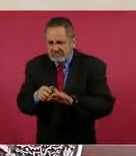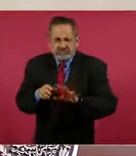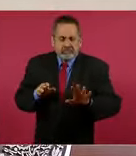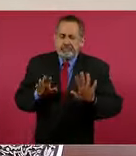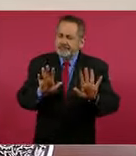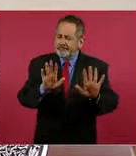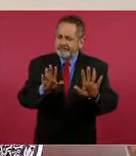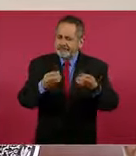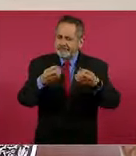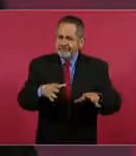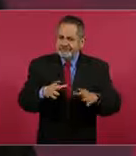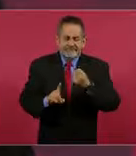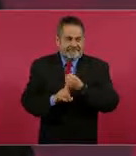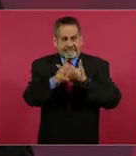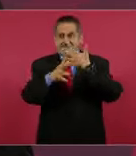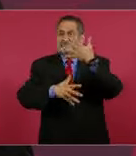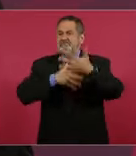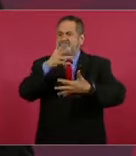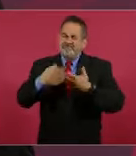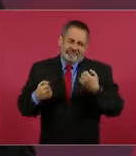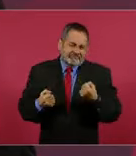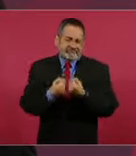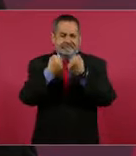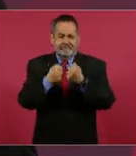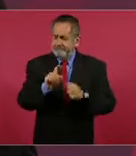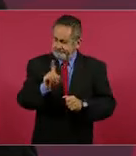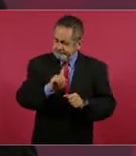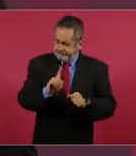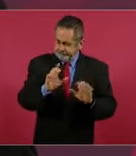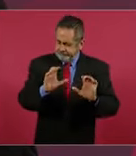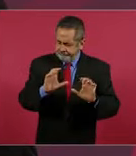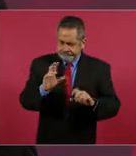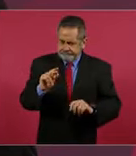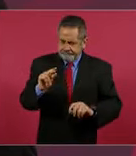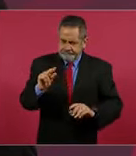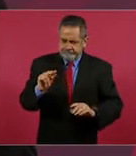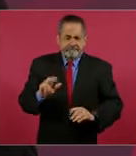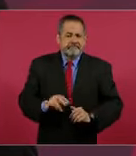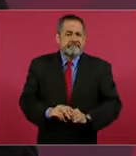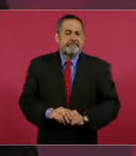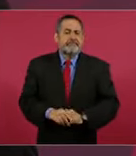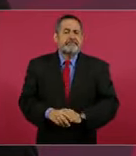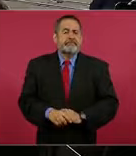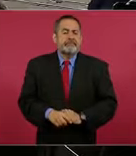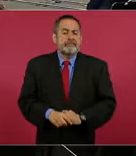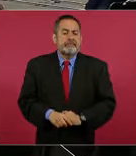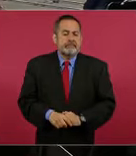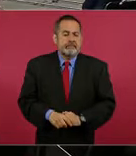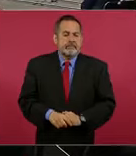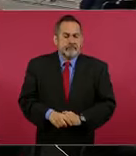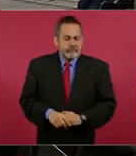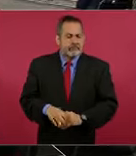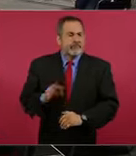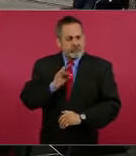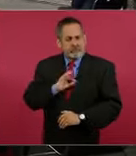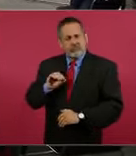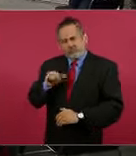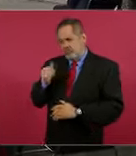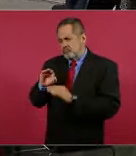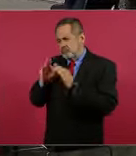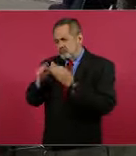de la violencia, Hay muchas maneras